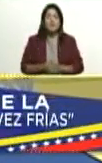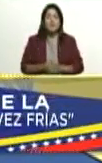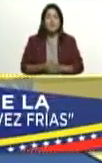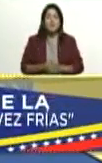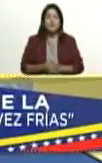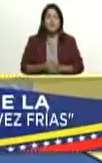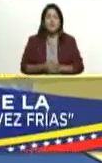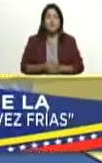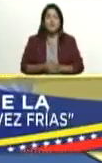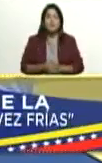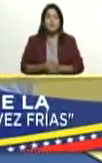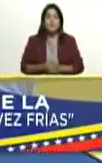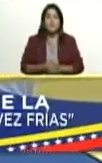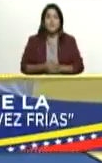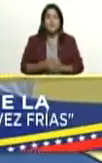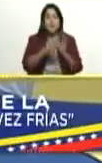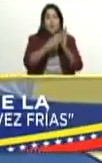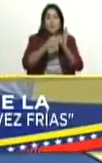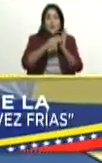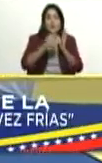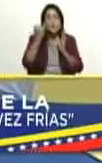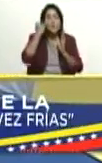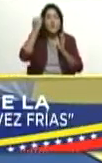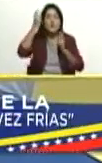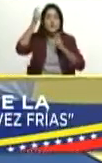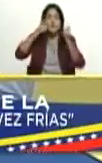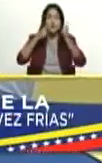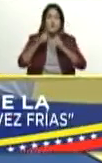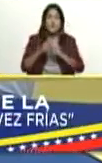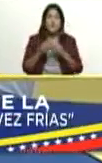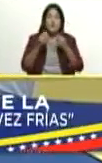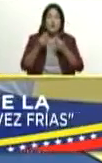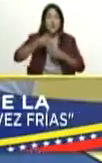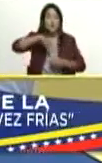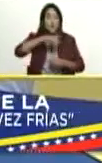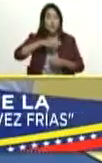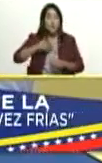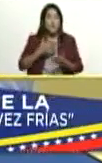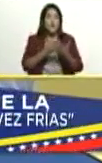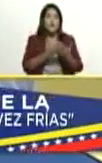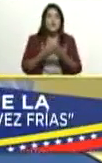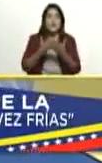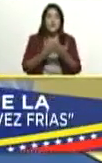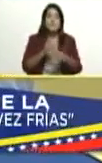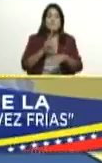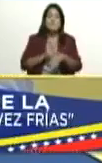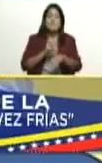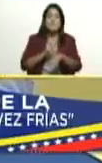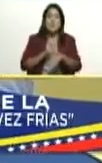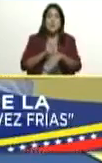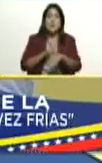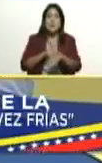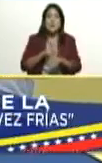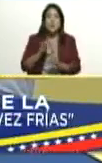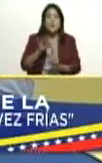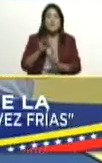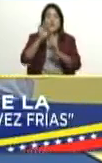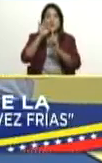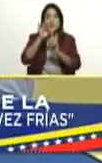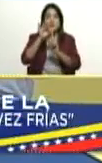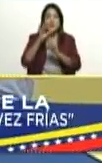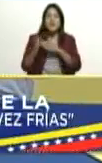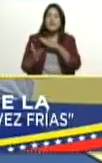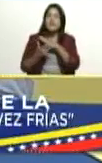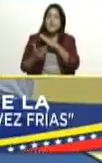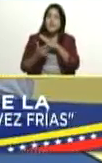y brindarnos la oportunidad de formarnos como médicas y médicos especialistas, técnicos